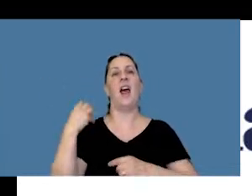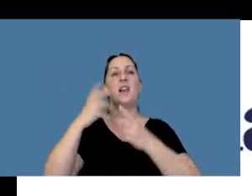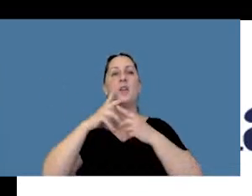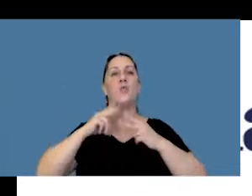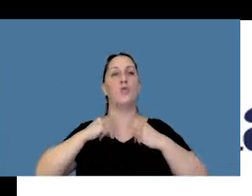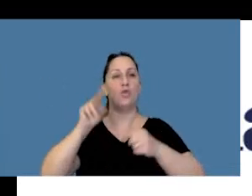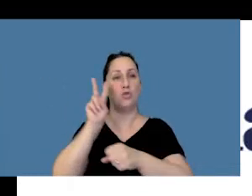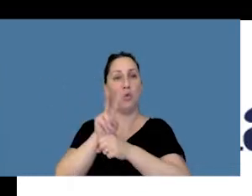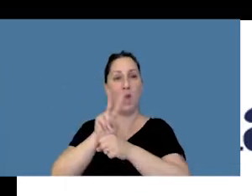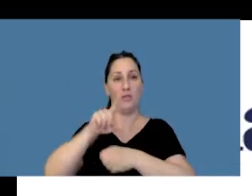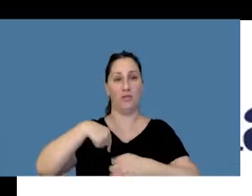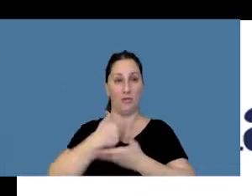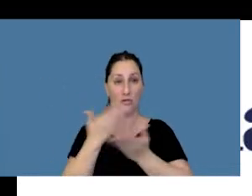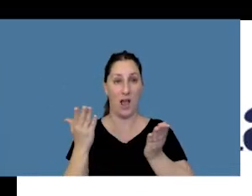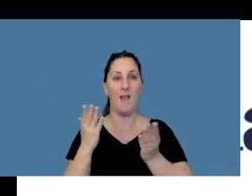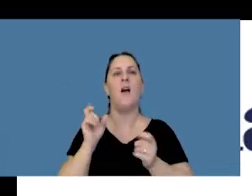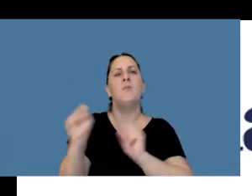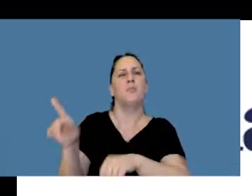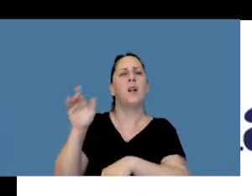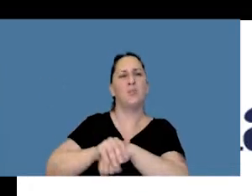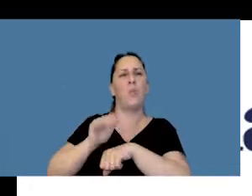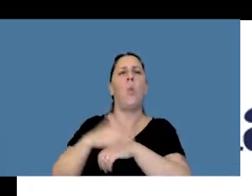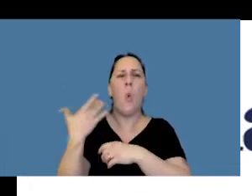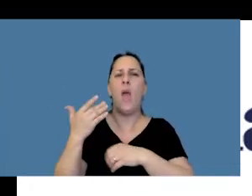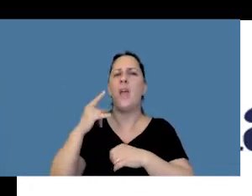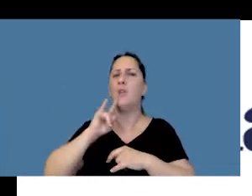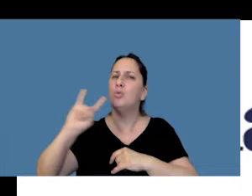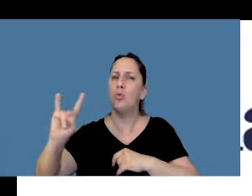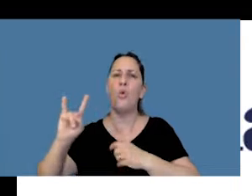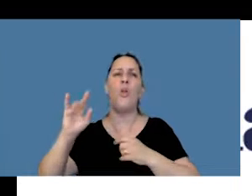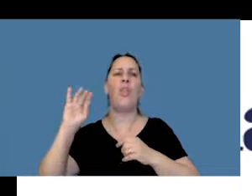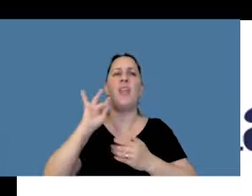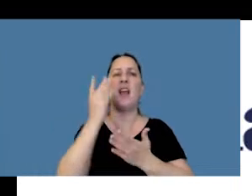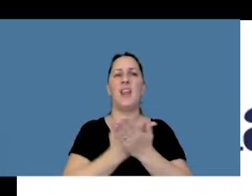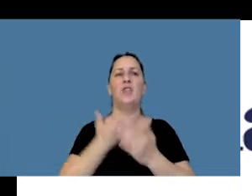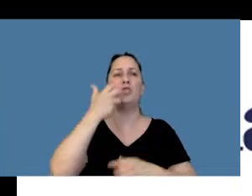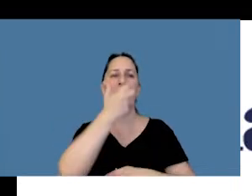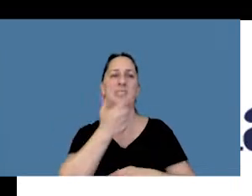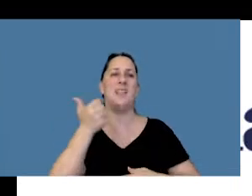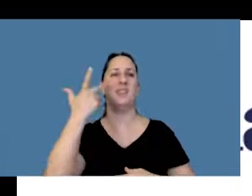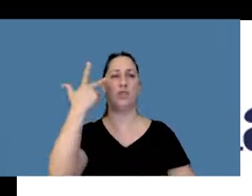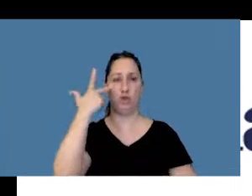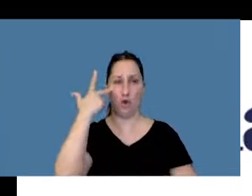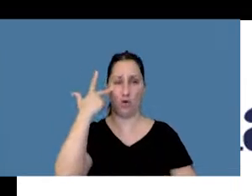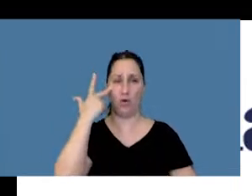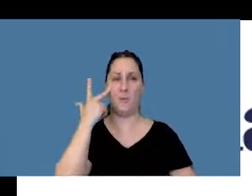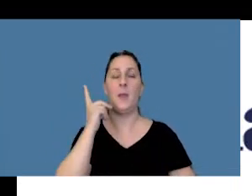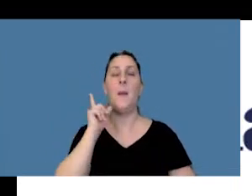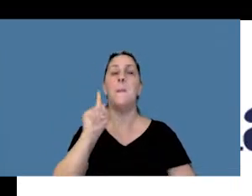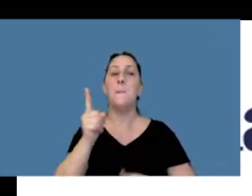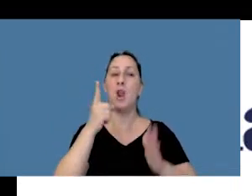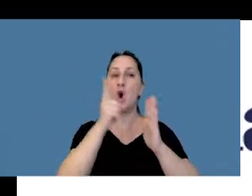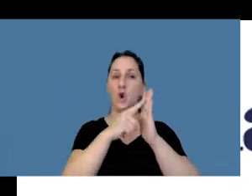de Seguridad Social las facultades y competencias del decreto 618, pero las normas